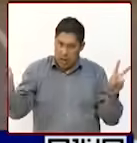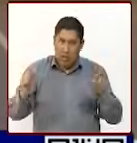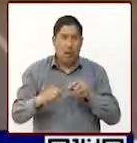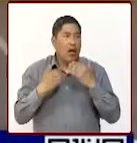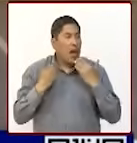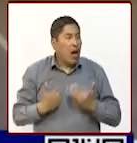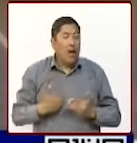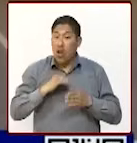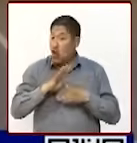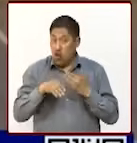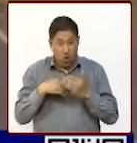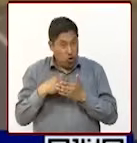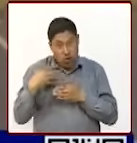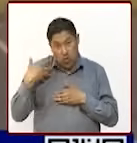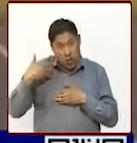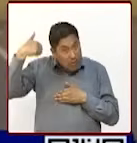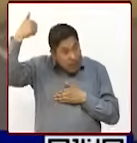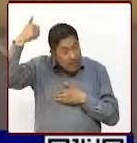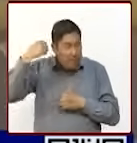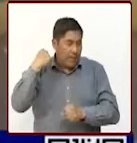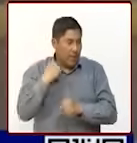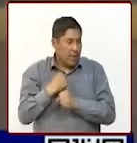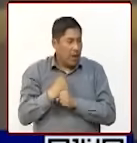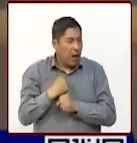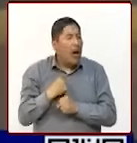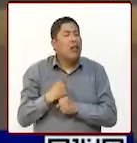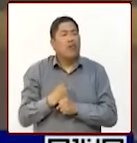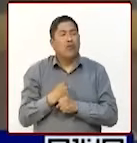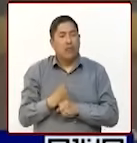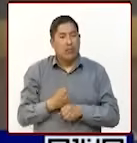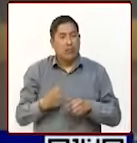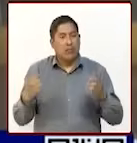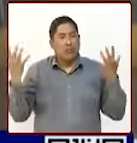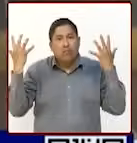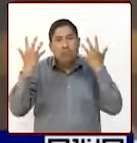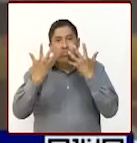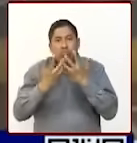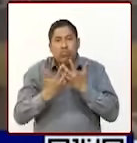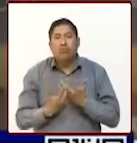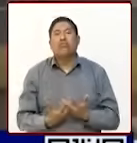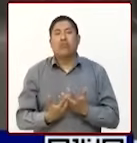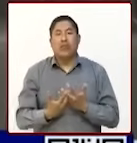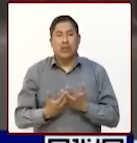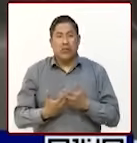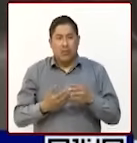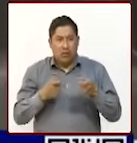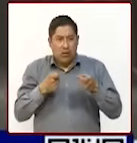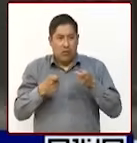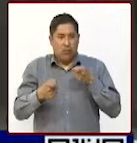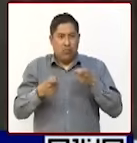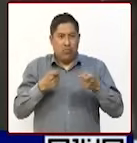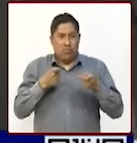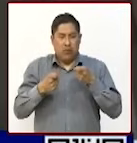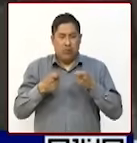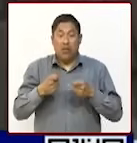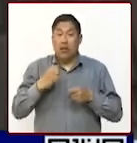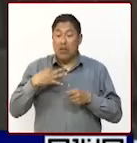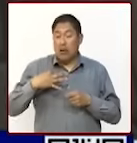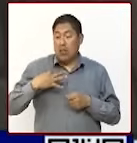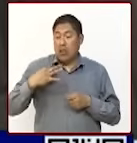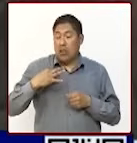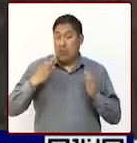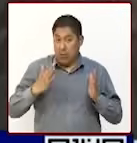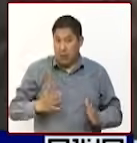Ahora todos los jefes de área están trabajando, están de la mano y coordinando con los supervisores y censistas para el día de